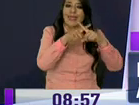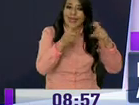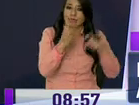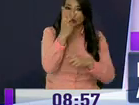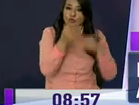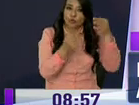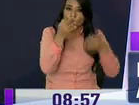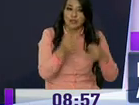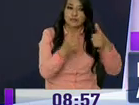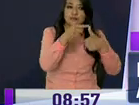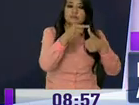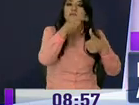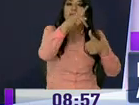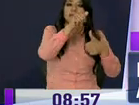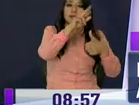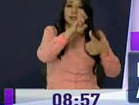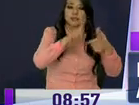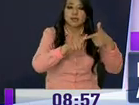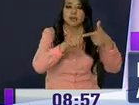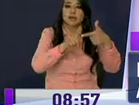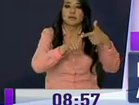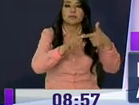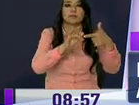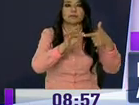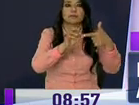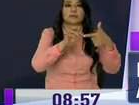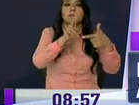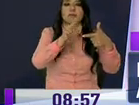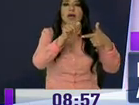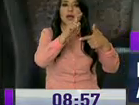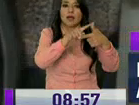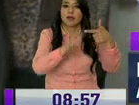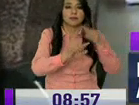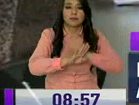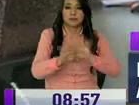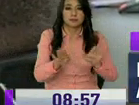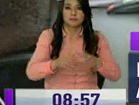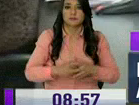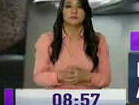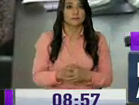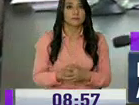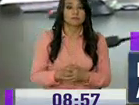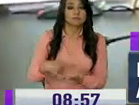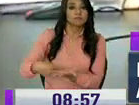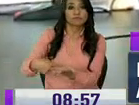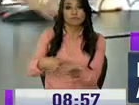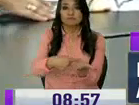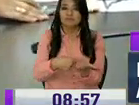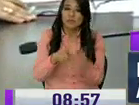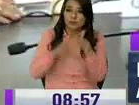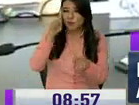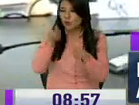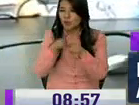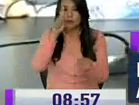doctora Patricia Zambrano y al doctor Baca Mancheno. En medio del análisis hubo desacuerdos y confusiones de los miembros